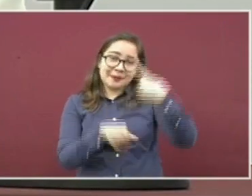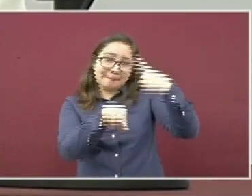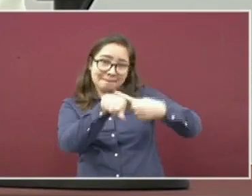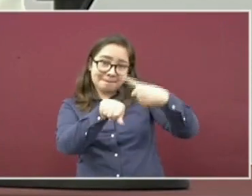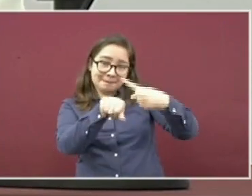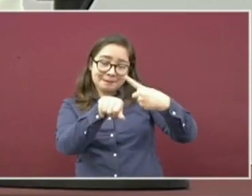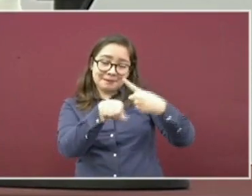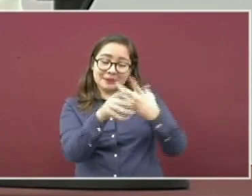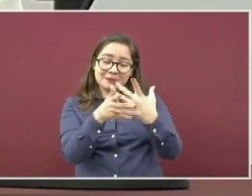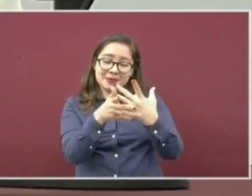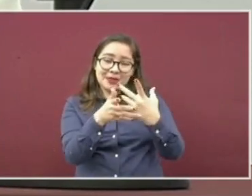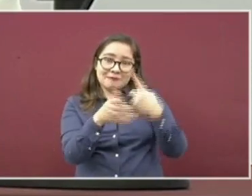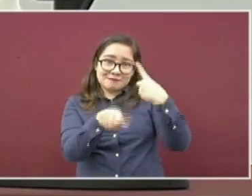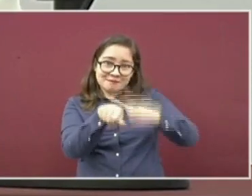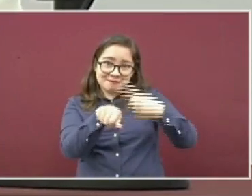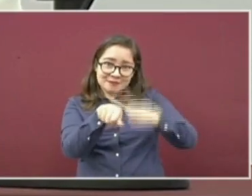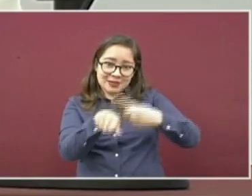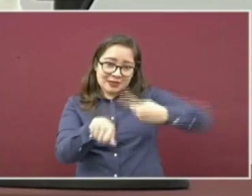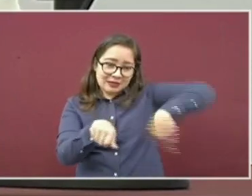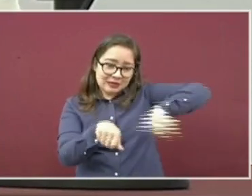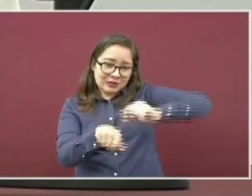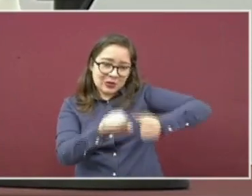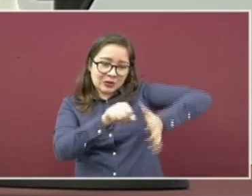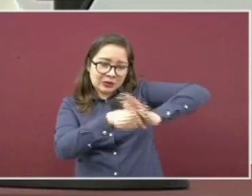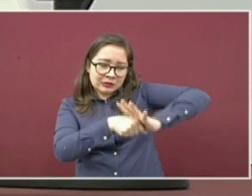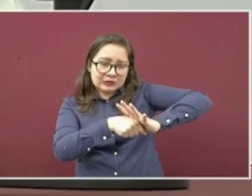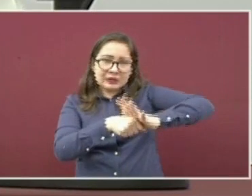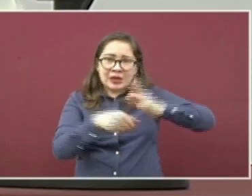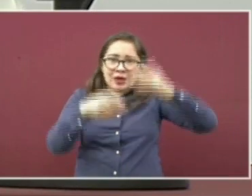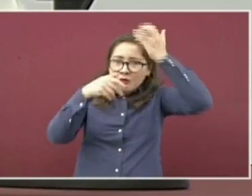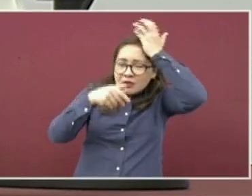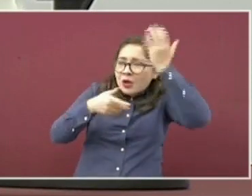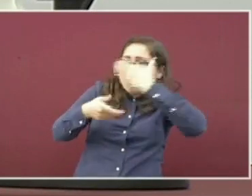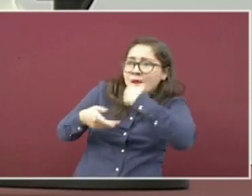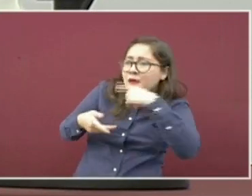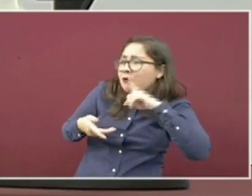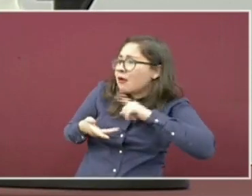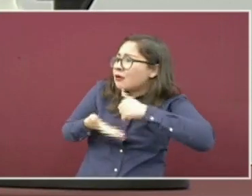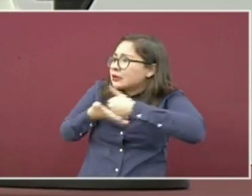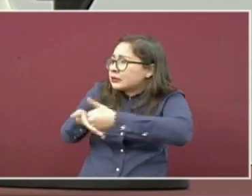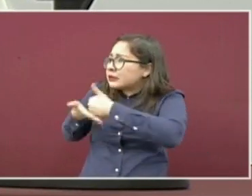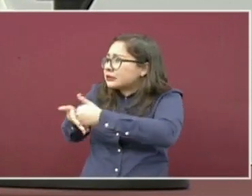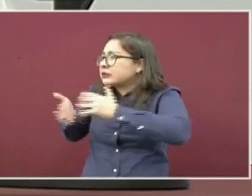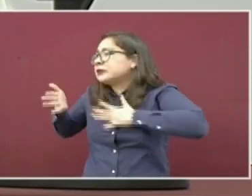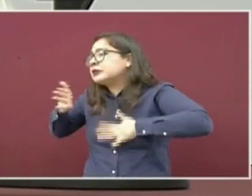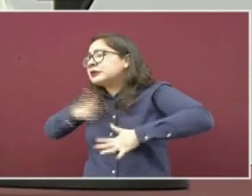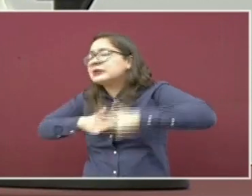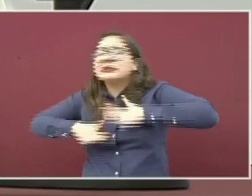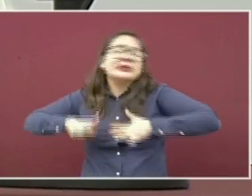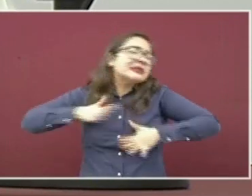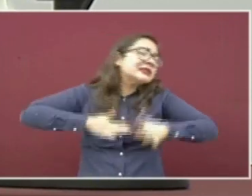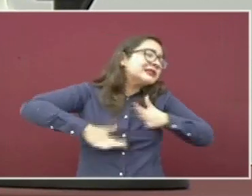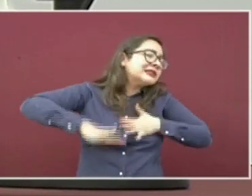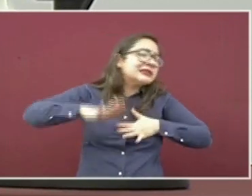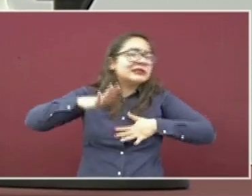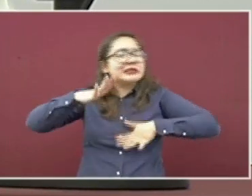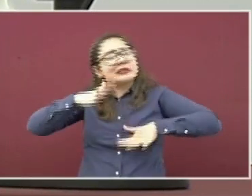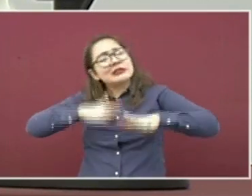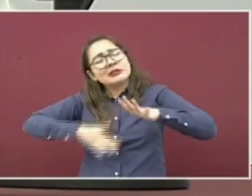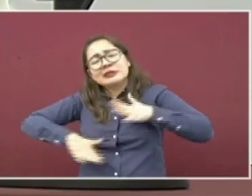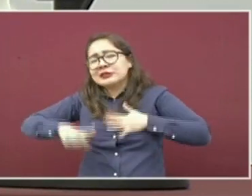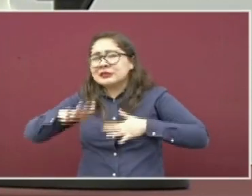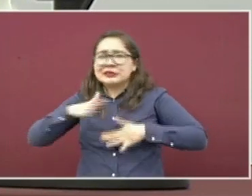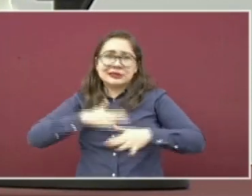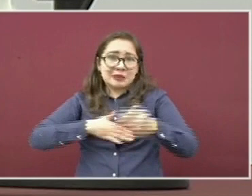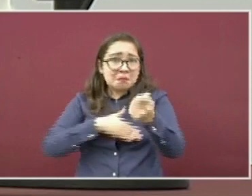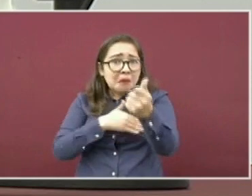enfermería también están cansados, agotados. El trabajo no ha sido poco, al